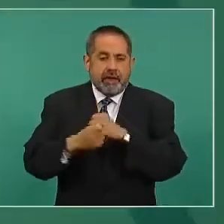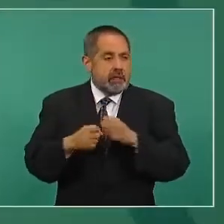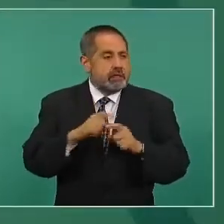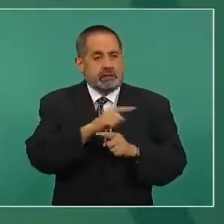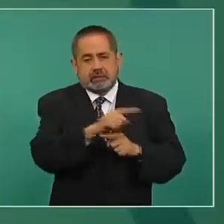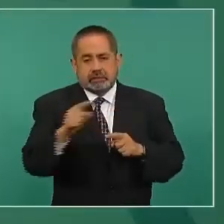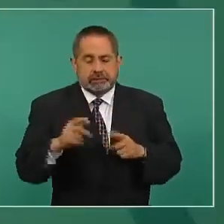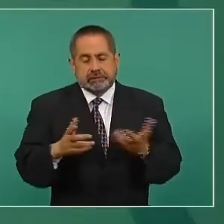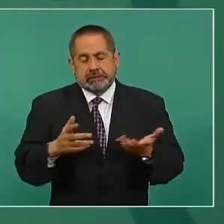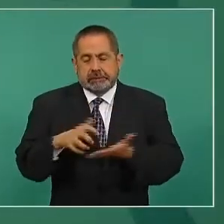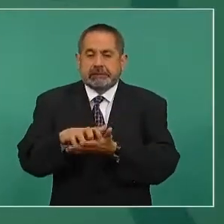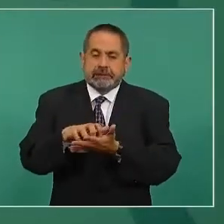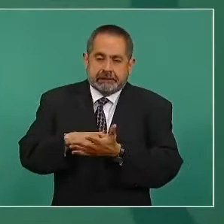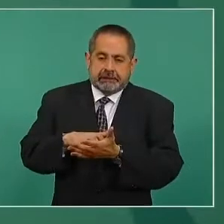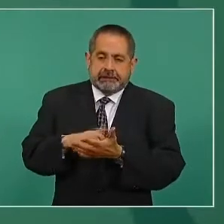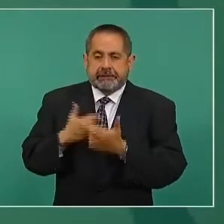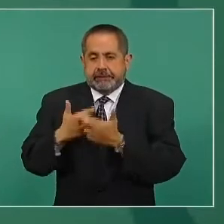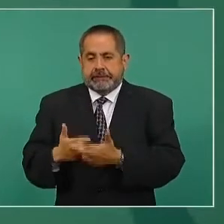por año.